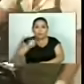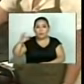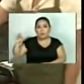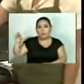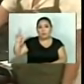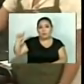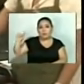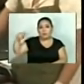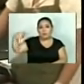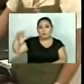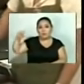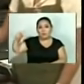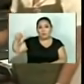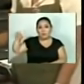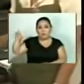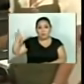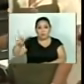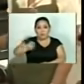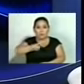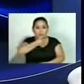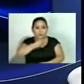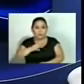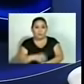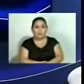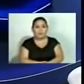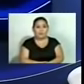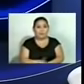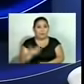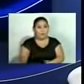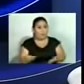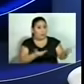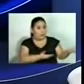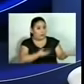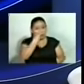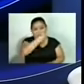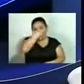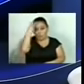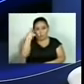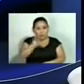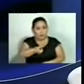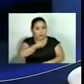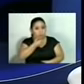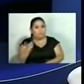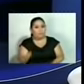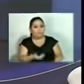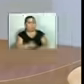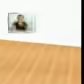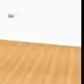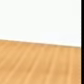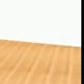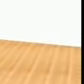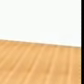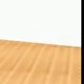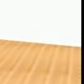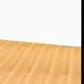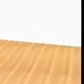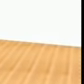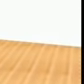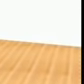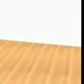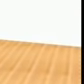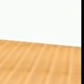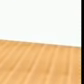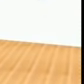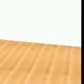Cornejo, Noticiero Hechos. Y Manuel nos tiene importante información. Adelante. Así es, les tenemos